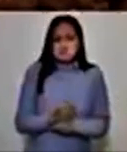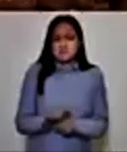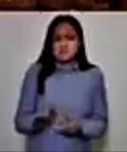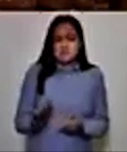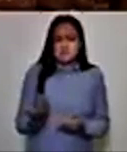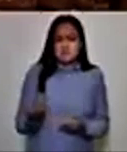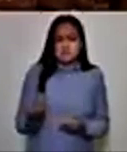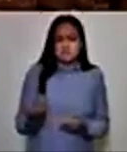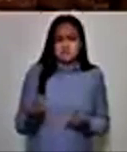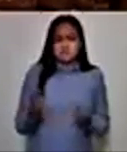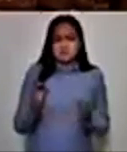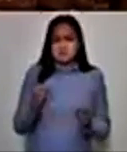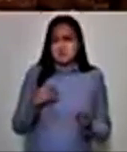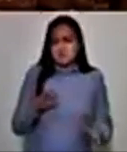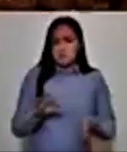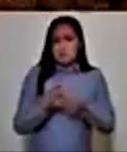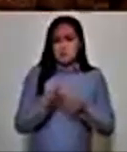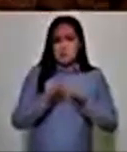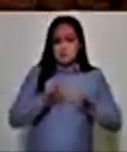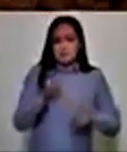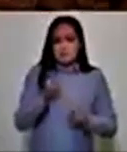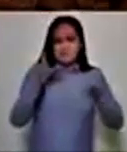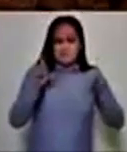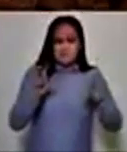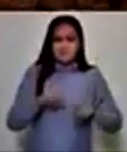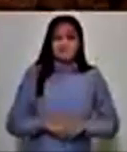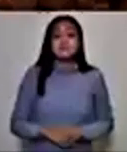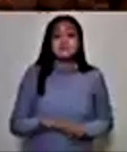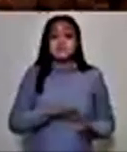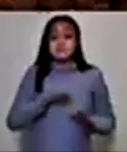haya sido parte de esa publicación.